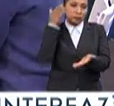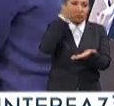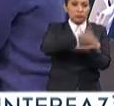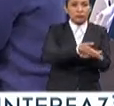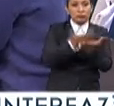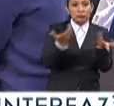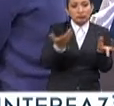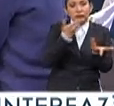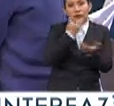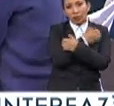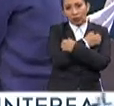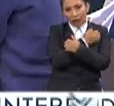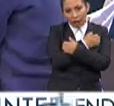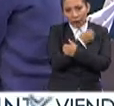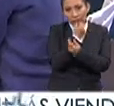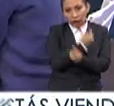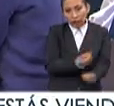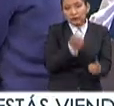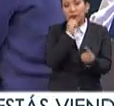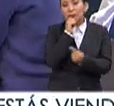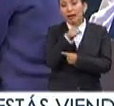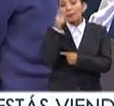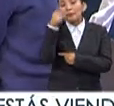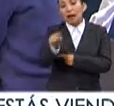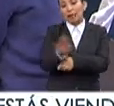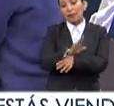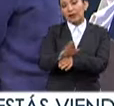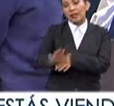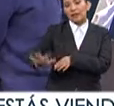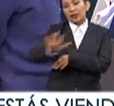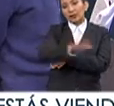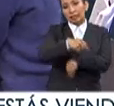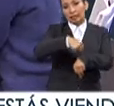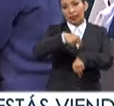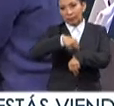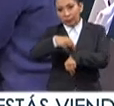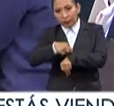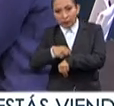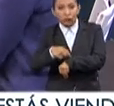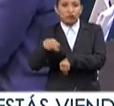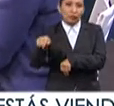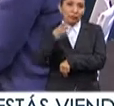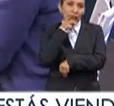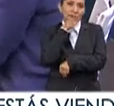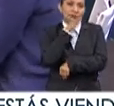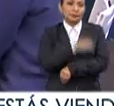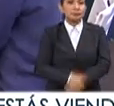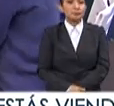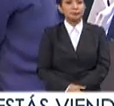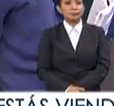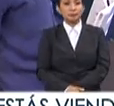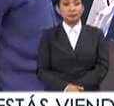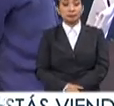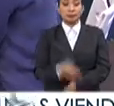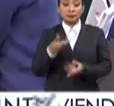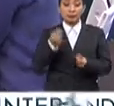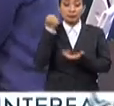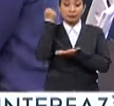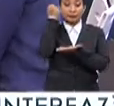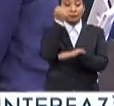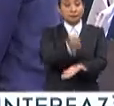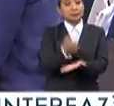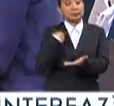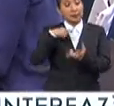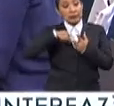estructura educativa de estos jóvenes sino también para beneficiar los tiempos de los padres una inversión que